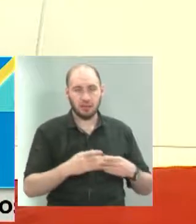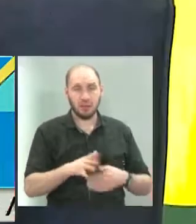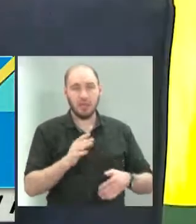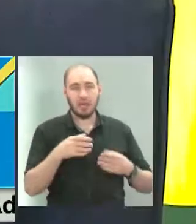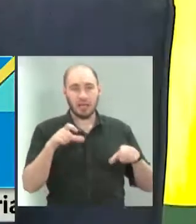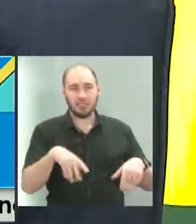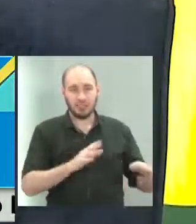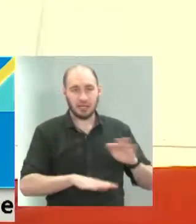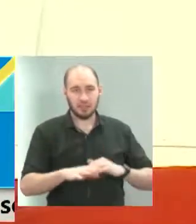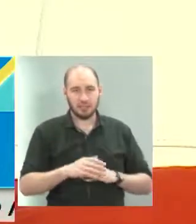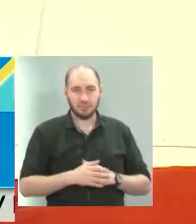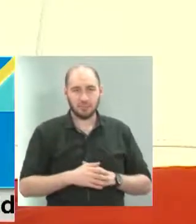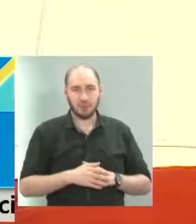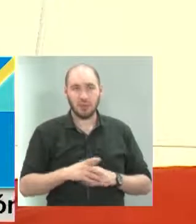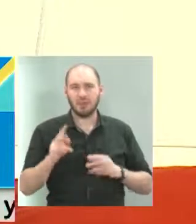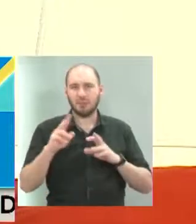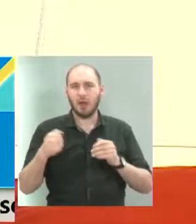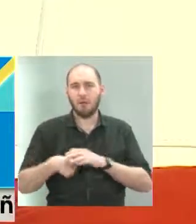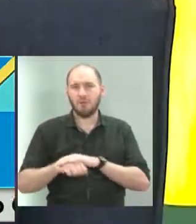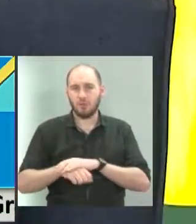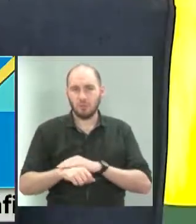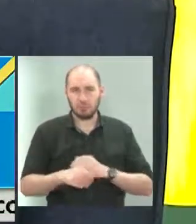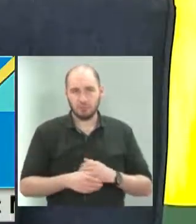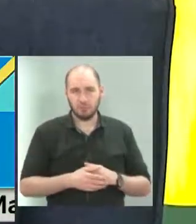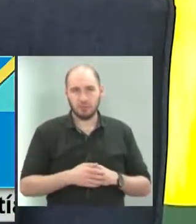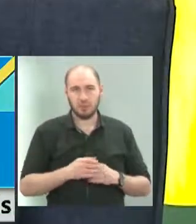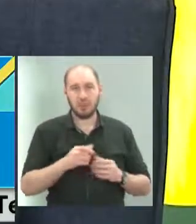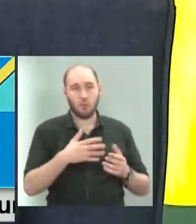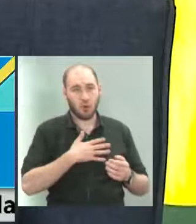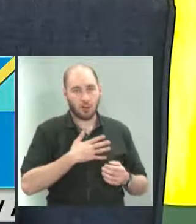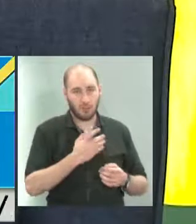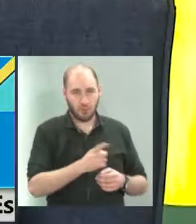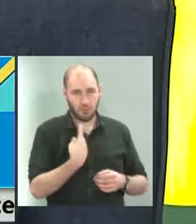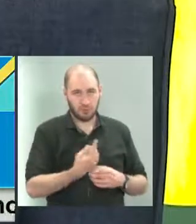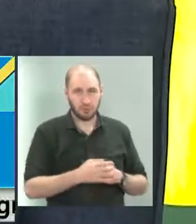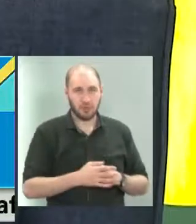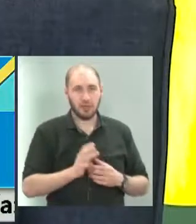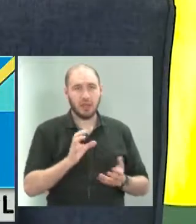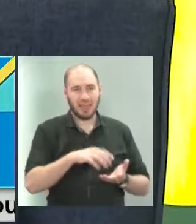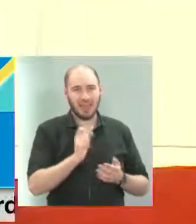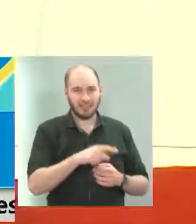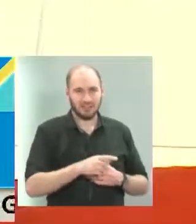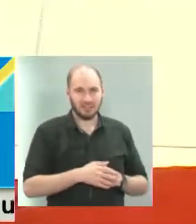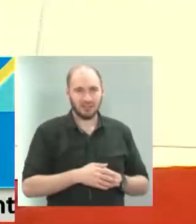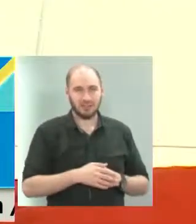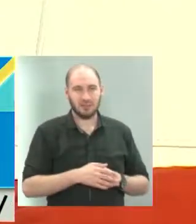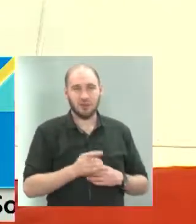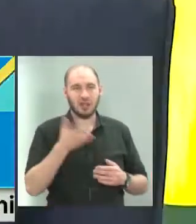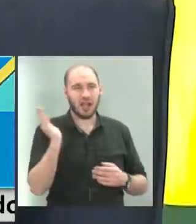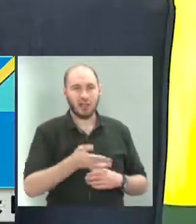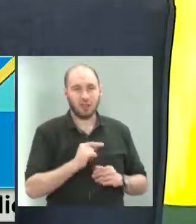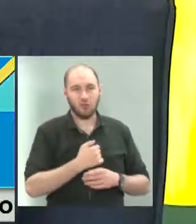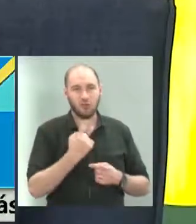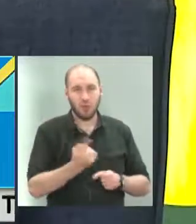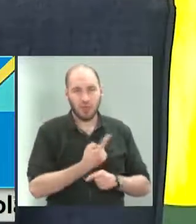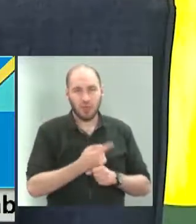allá. No, yo digo sobre el fútbol. Claro, por ahí. Es que por eso en el club, ámbito nuestro es ese. Claro, está bien, no podemos castigar